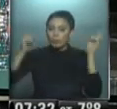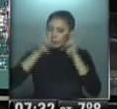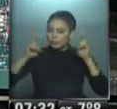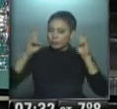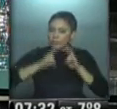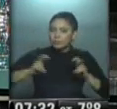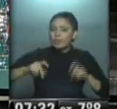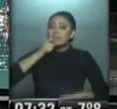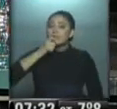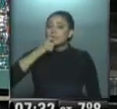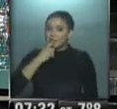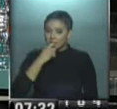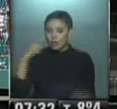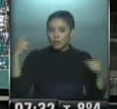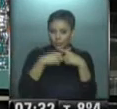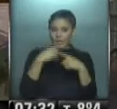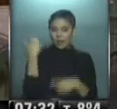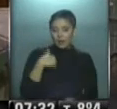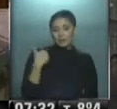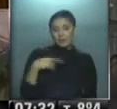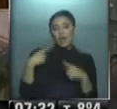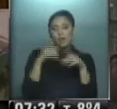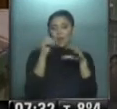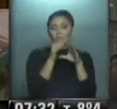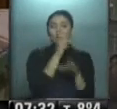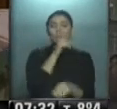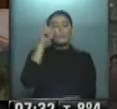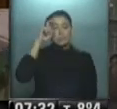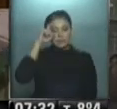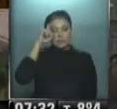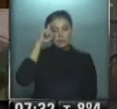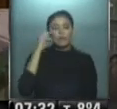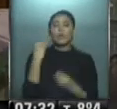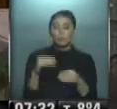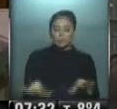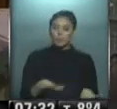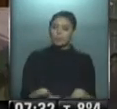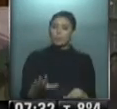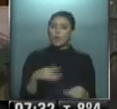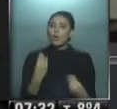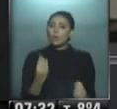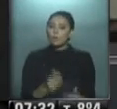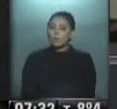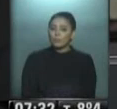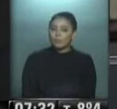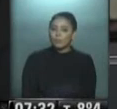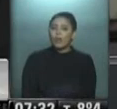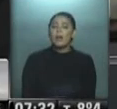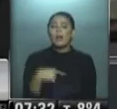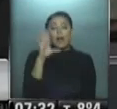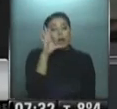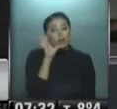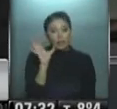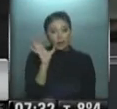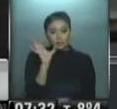entre ellos el litigio entre nuestro país con los fondos buitres cuál es el escenario qué posibilidades hay esto recordemos